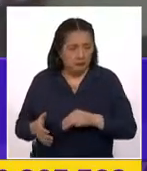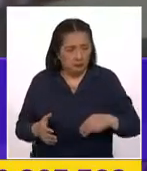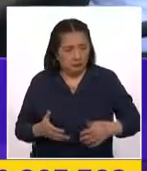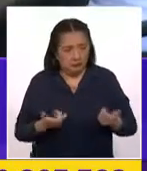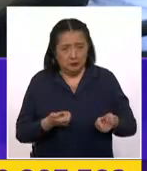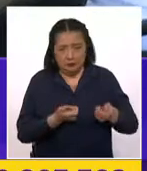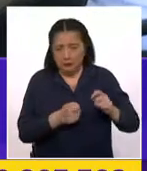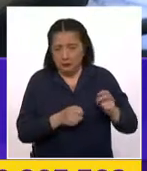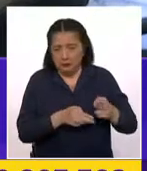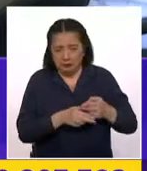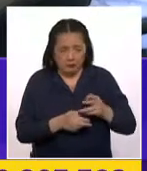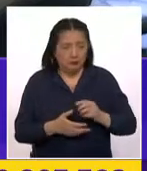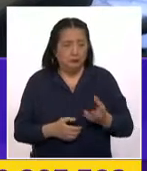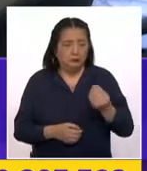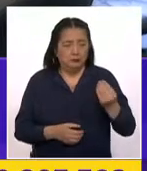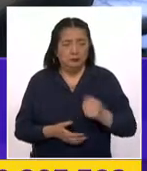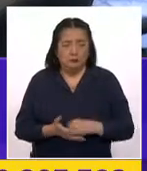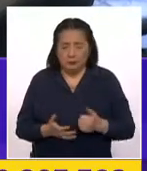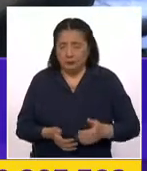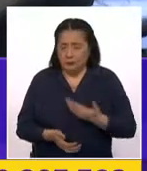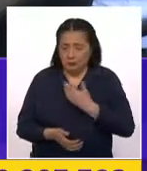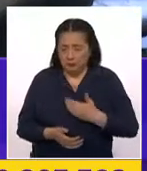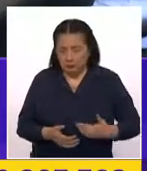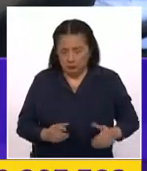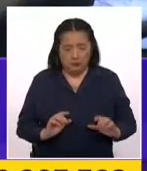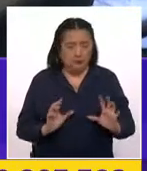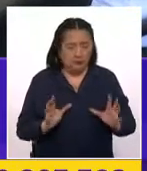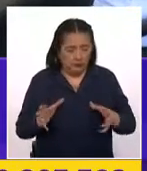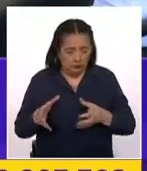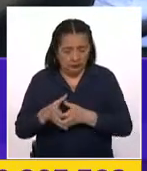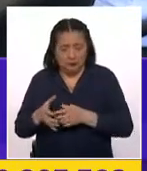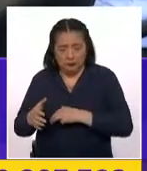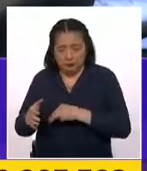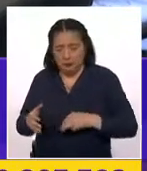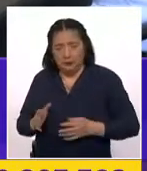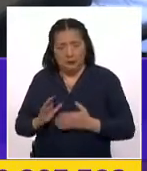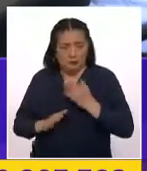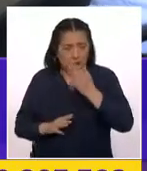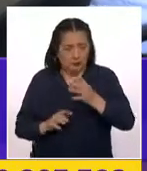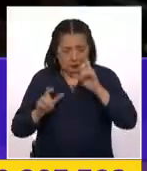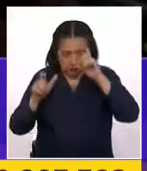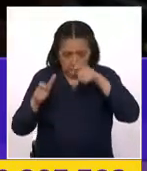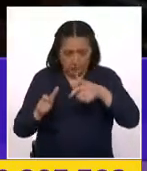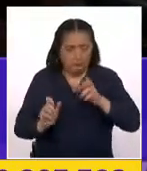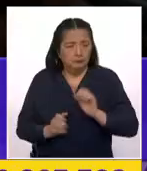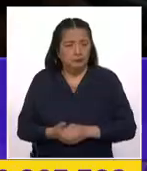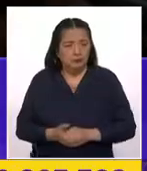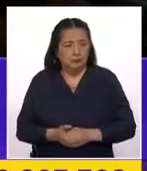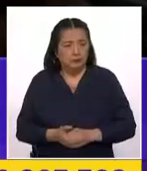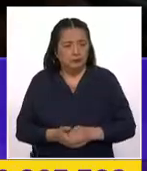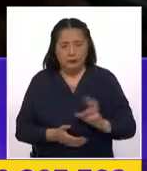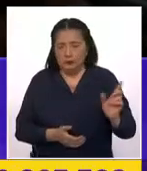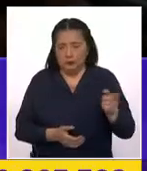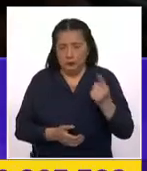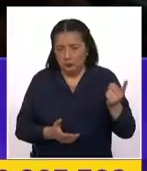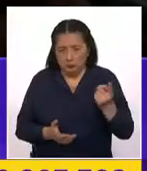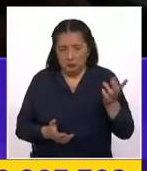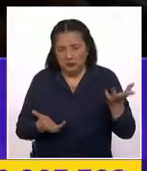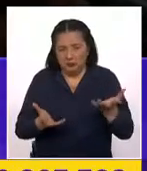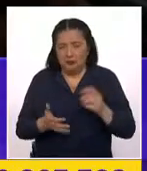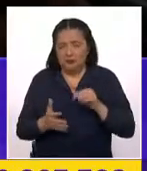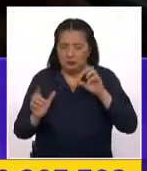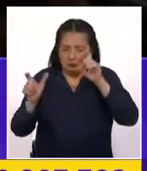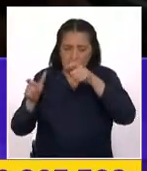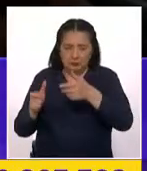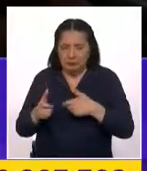pausa hace unos minutos porque el jefe del gabinete, junto a varios ministros de Estado, han acudido al Congreso de la República. Todos ellos se encuentran en ese